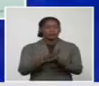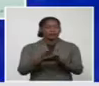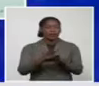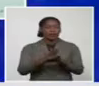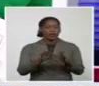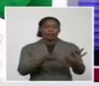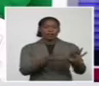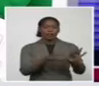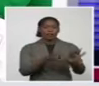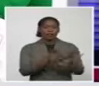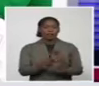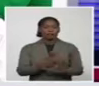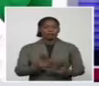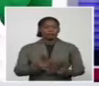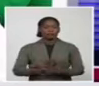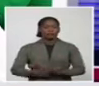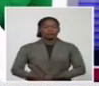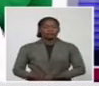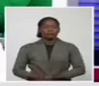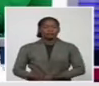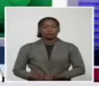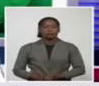ayer. En resumen,